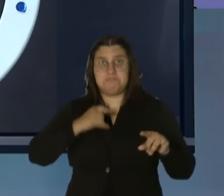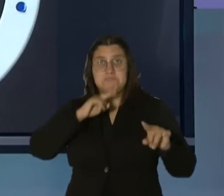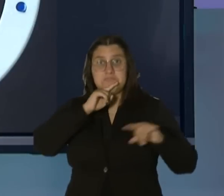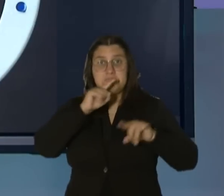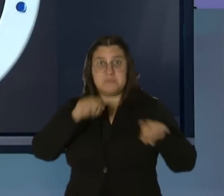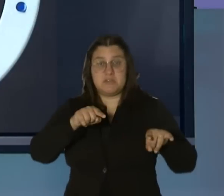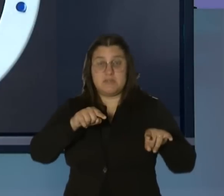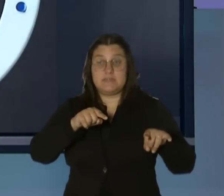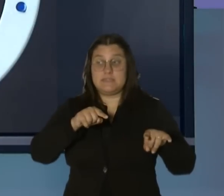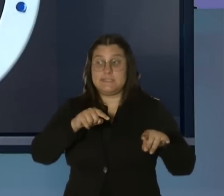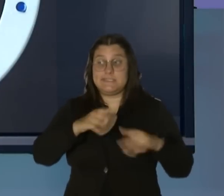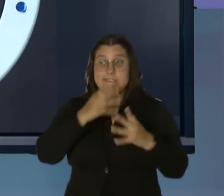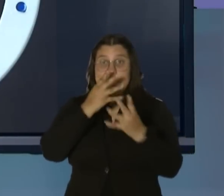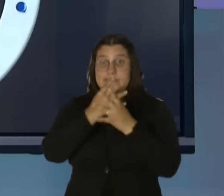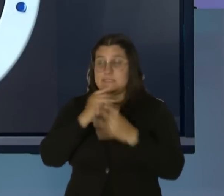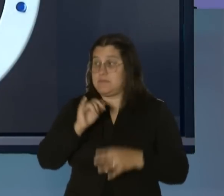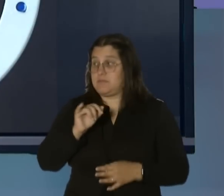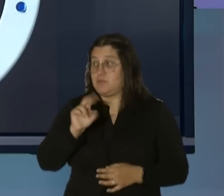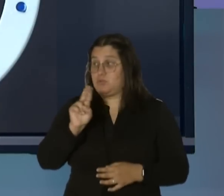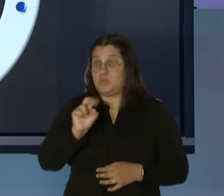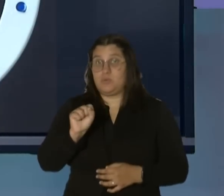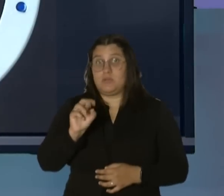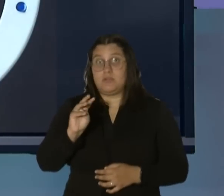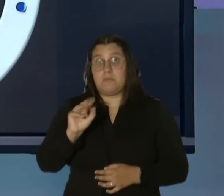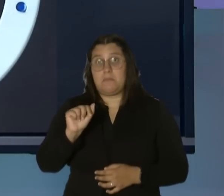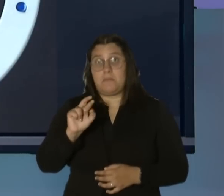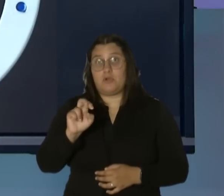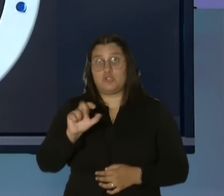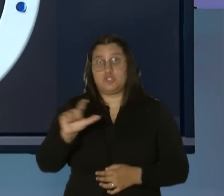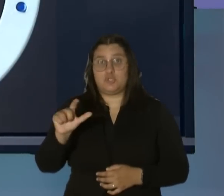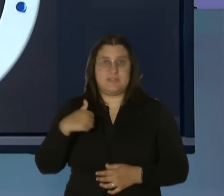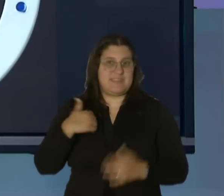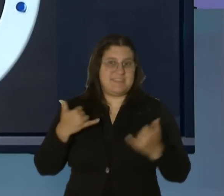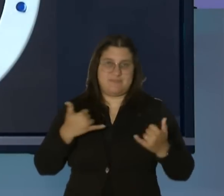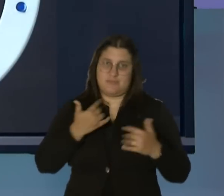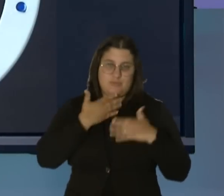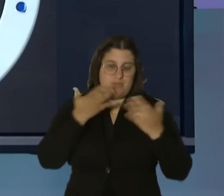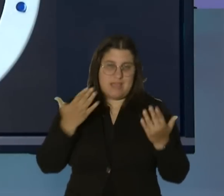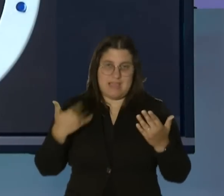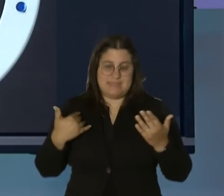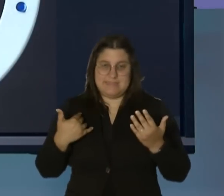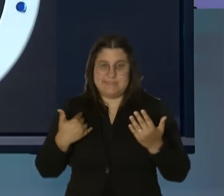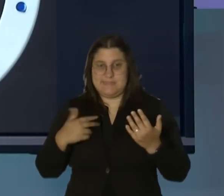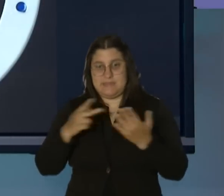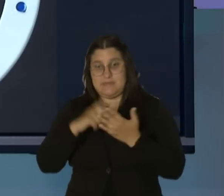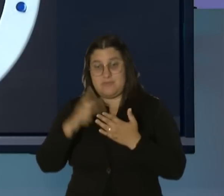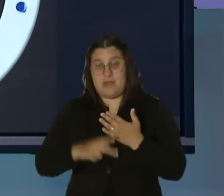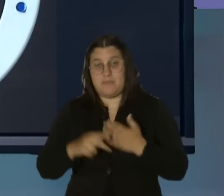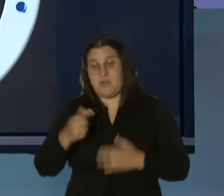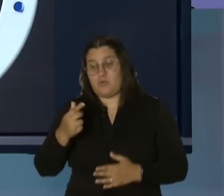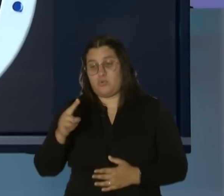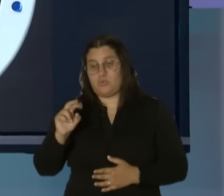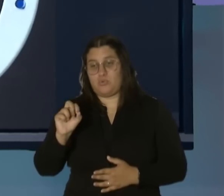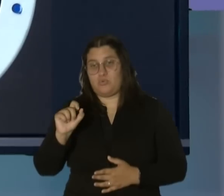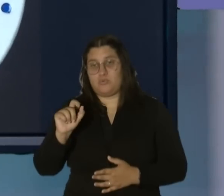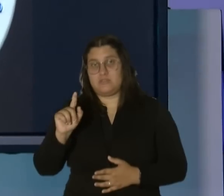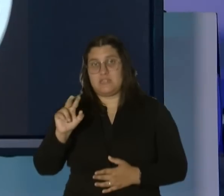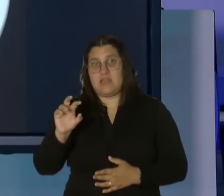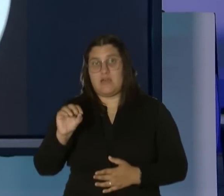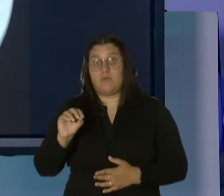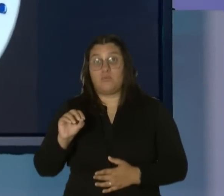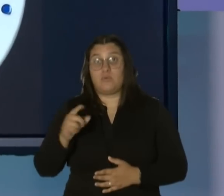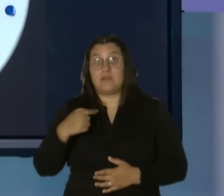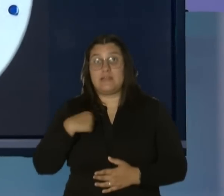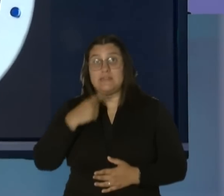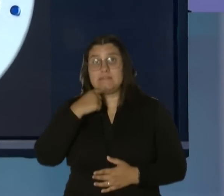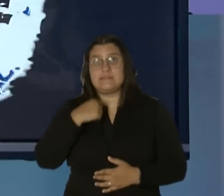a nivel federal. Y el U.S. Marshall, que no ha estado en estos momentos en el programa, Gustavo Rodríguez, que en el supervisor de TAC Force, nos